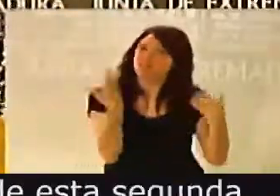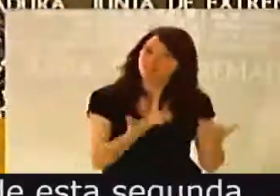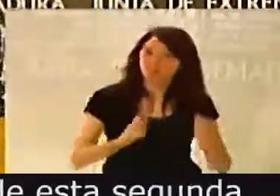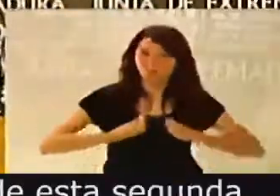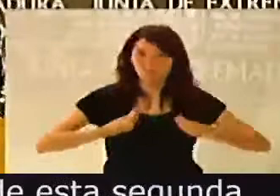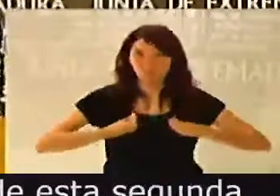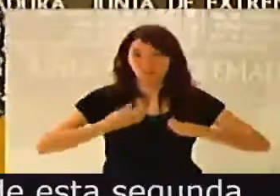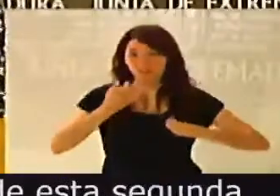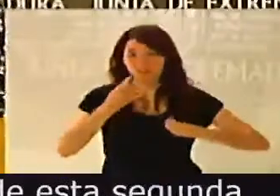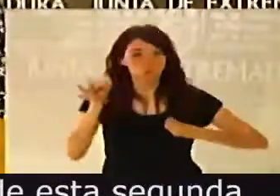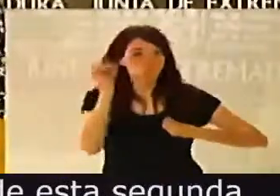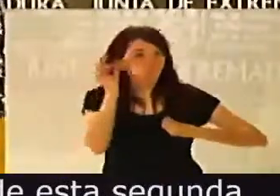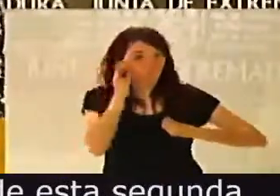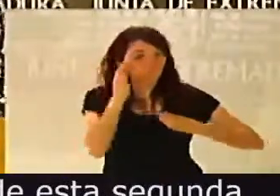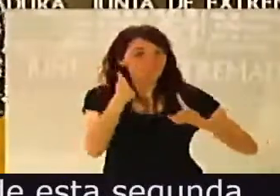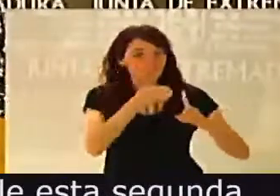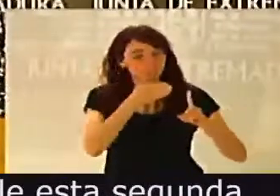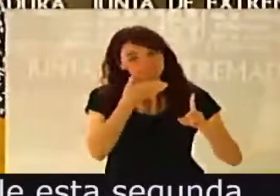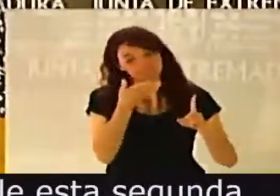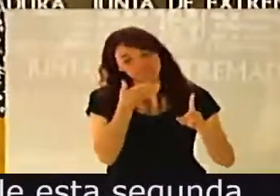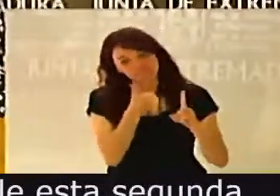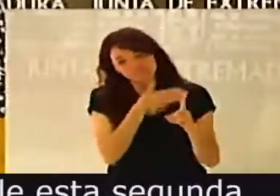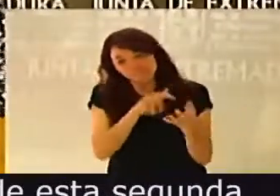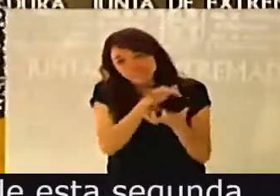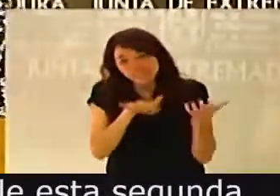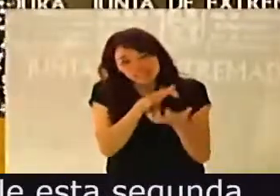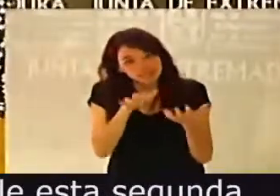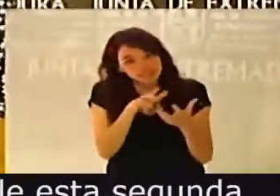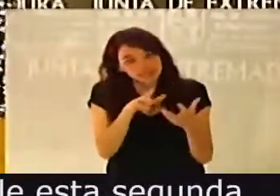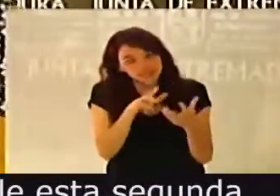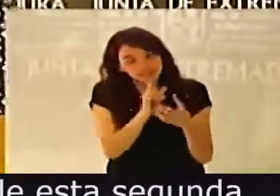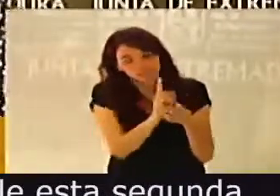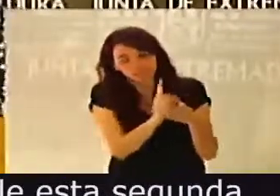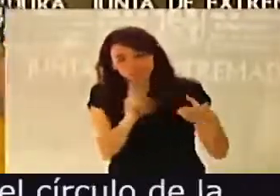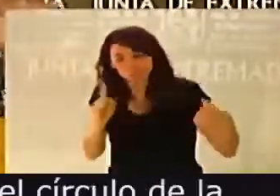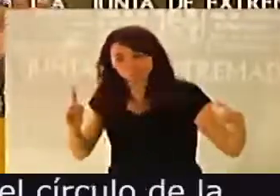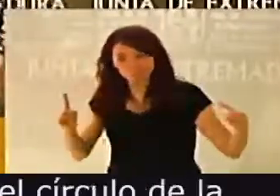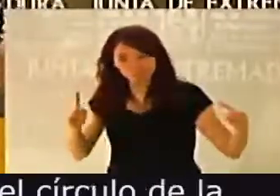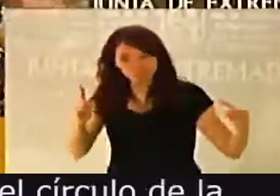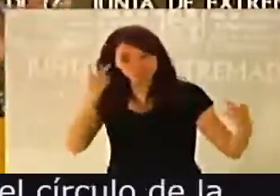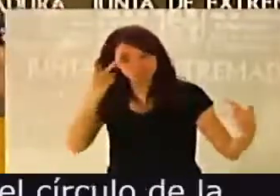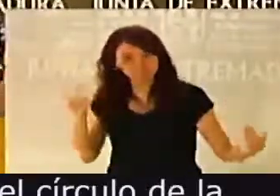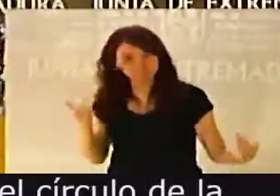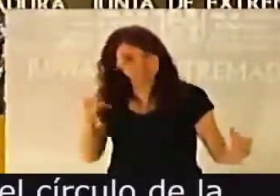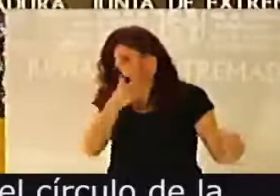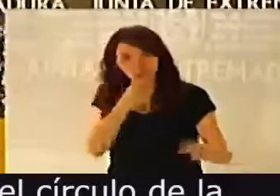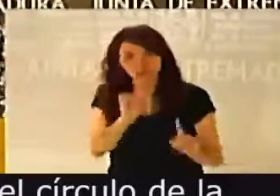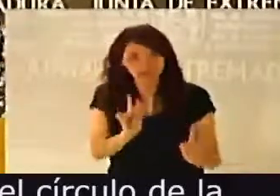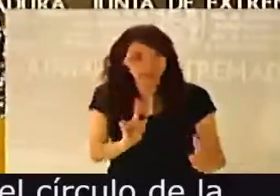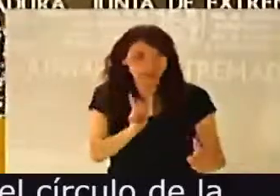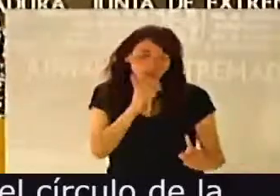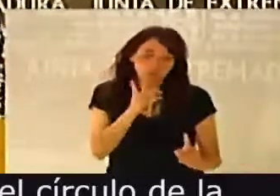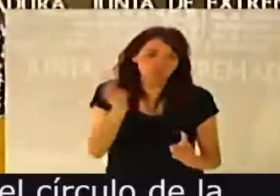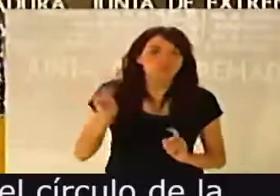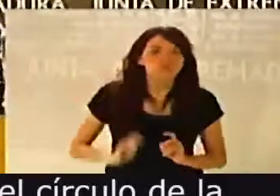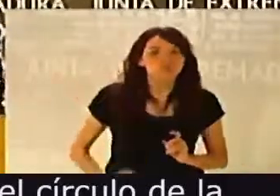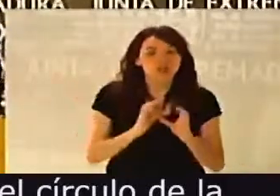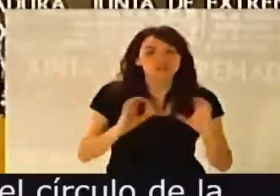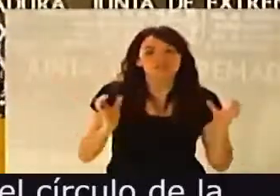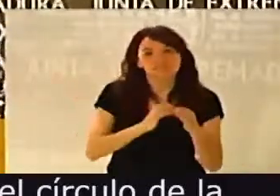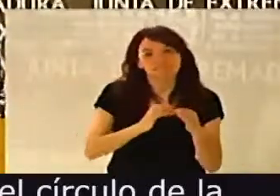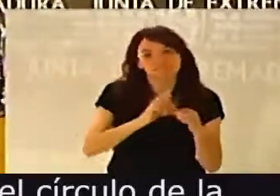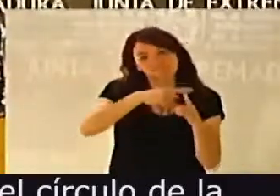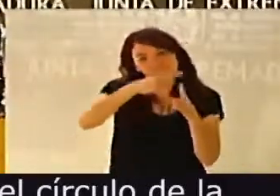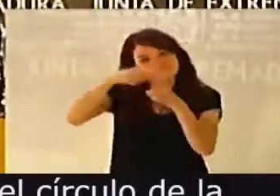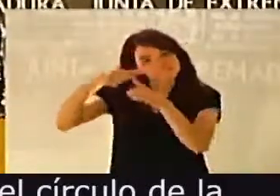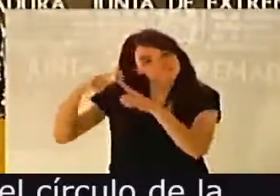del círculo de la violencia. Un círculo nada fácil y en el que hay muchos profesionales de distintos ámbitos y